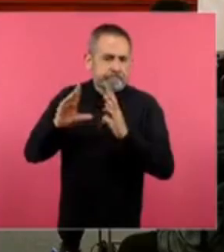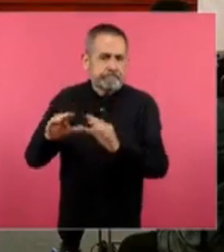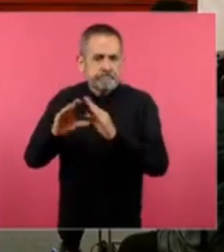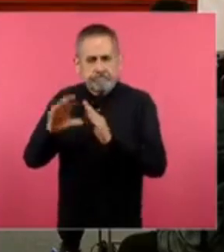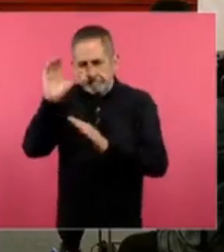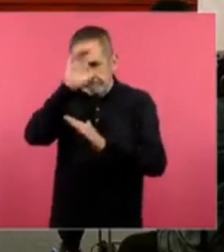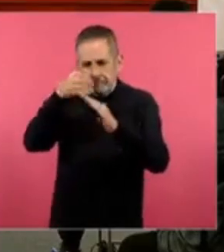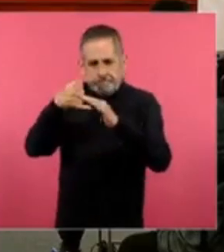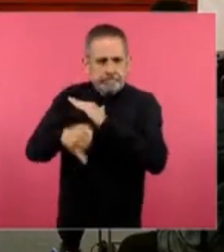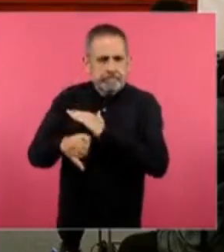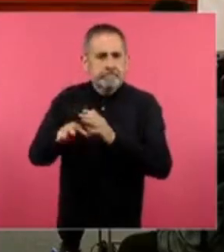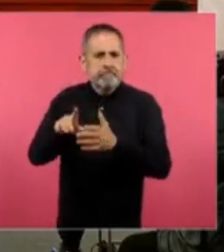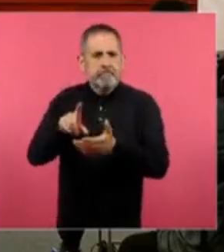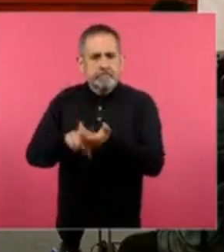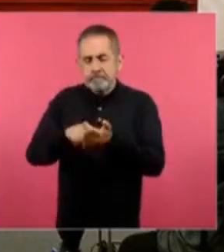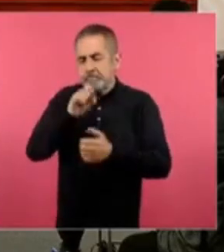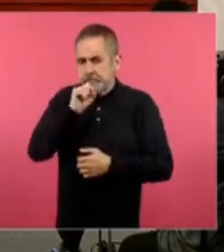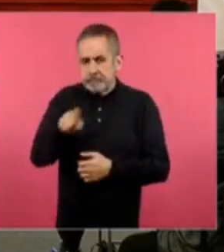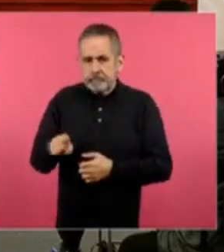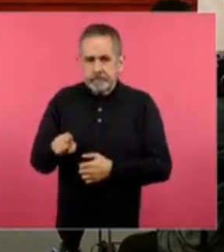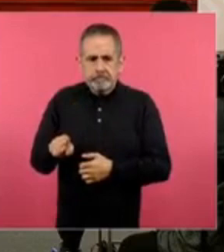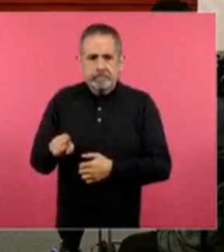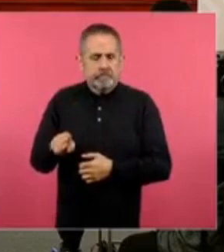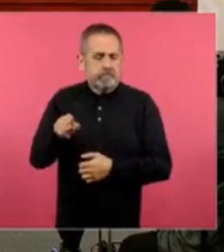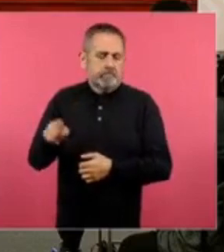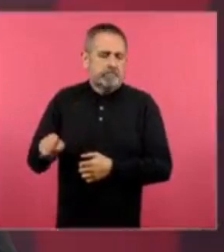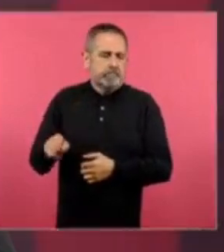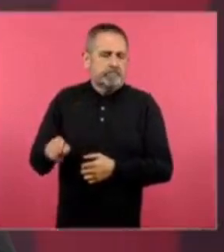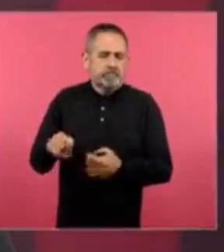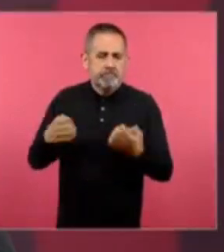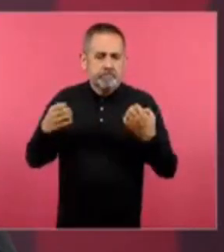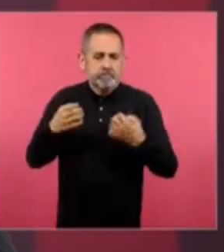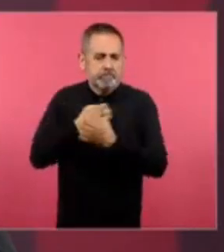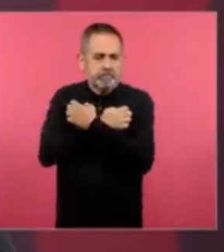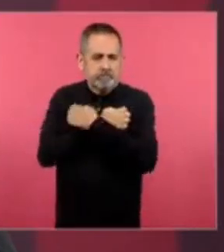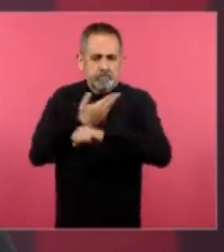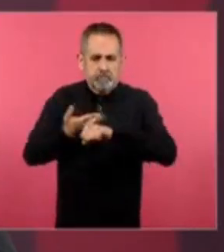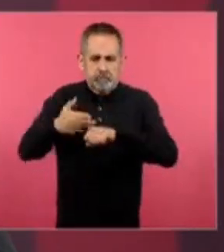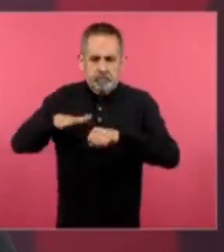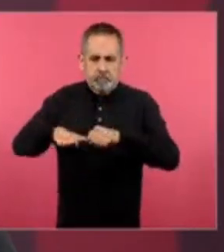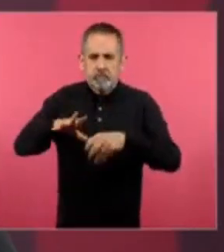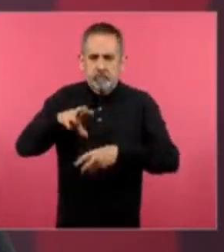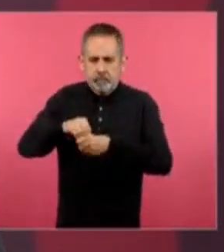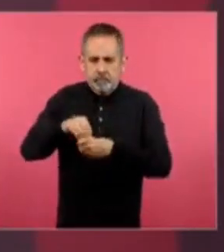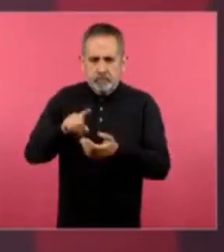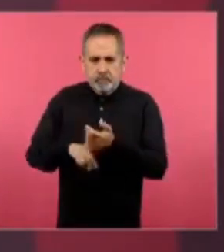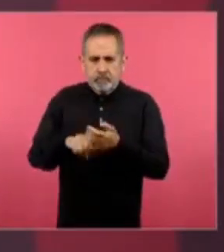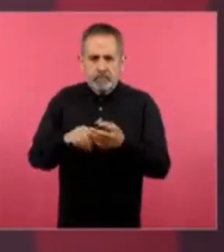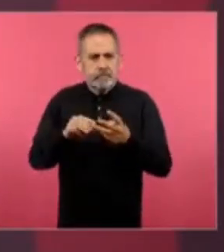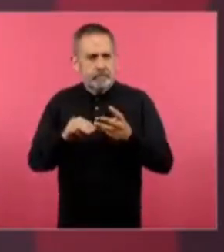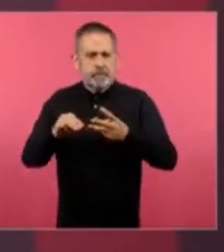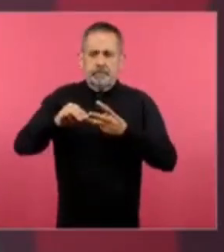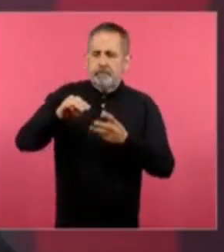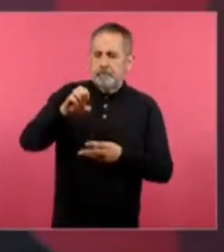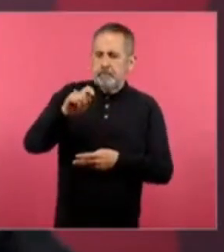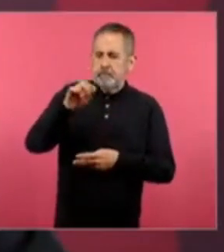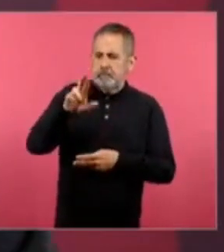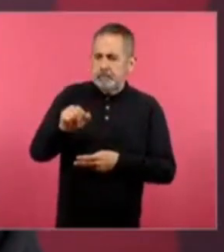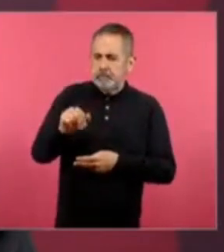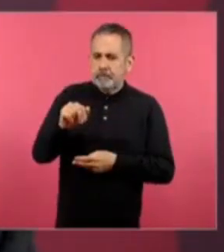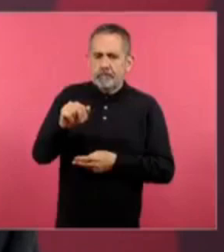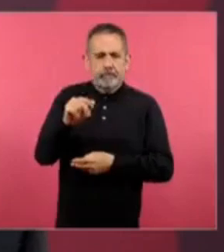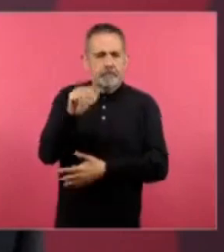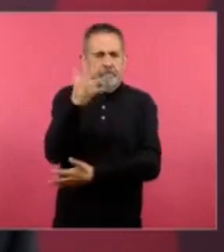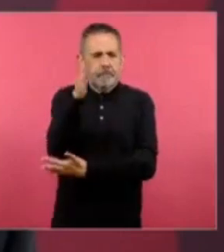ciencias y también es educadora. Conocemos, es las educadoras, decimos maestra de preescolar.